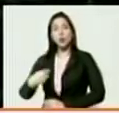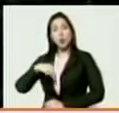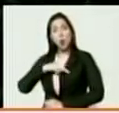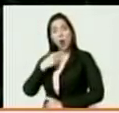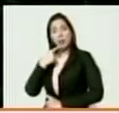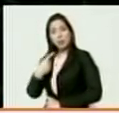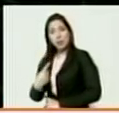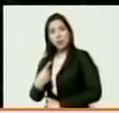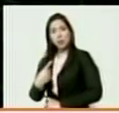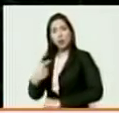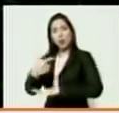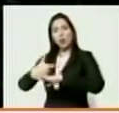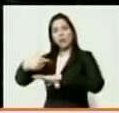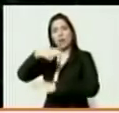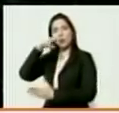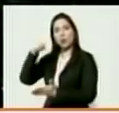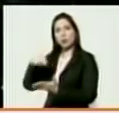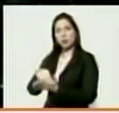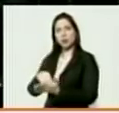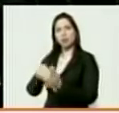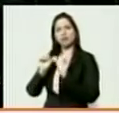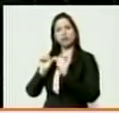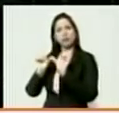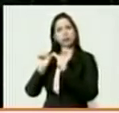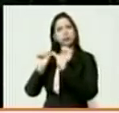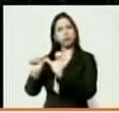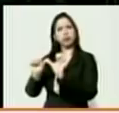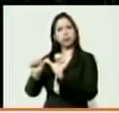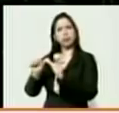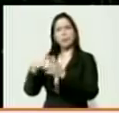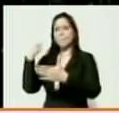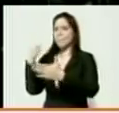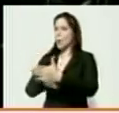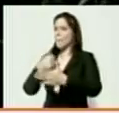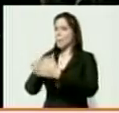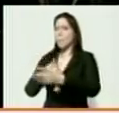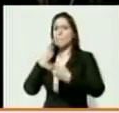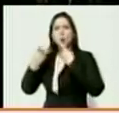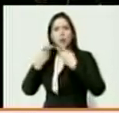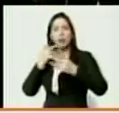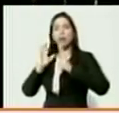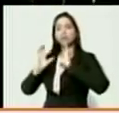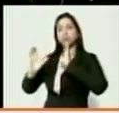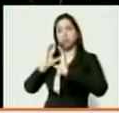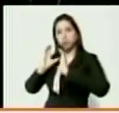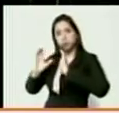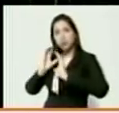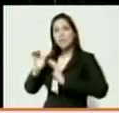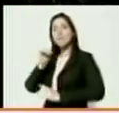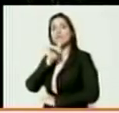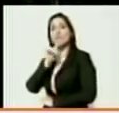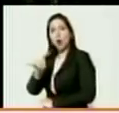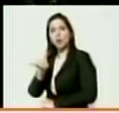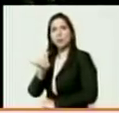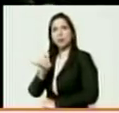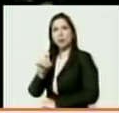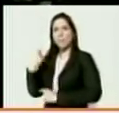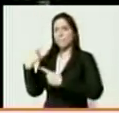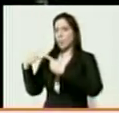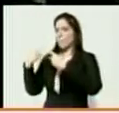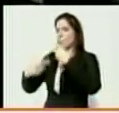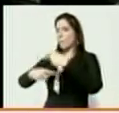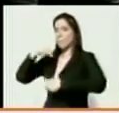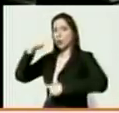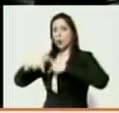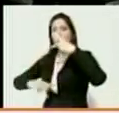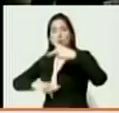que el Ejecutivo Nacional ha mantenido una constante política de comunicación e información desde los distintos programas y